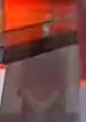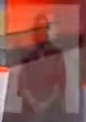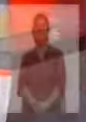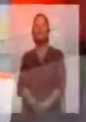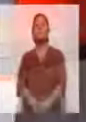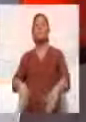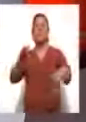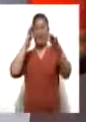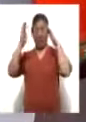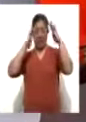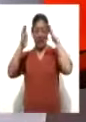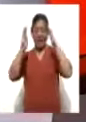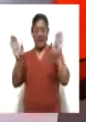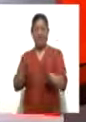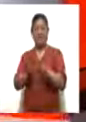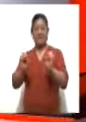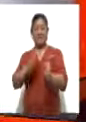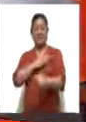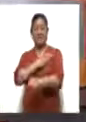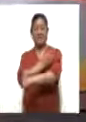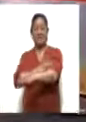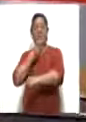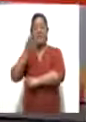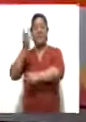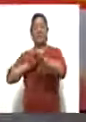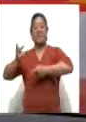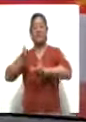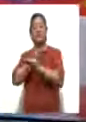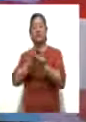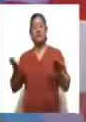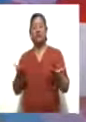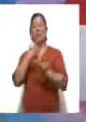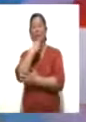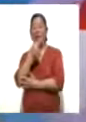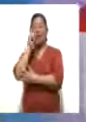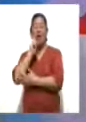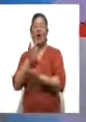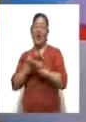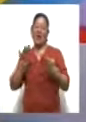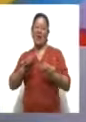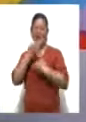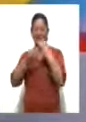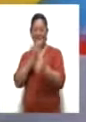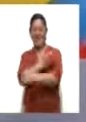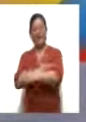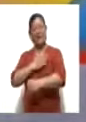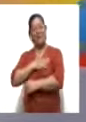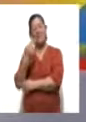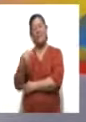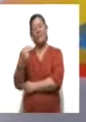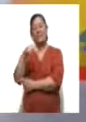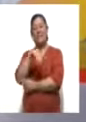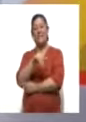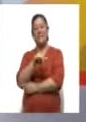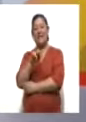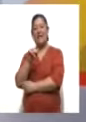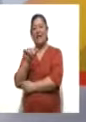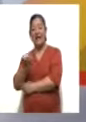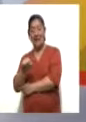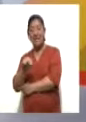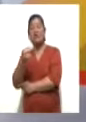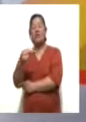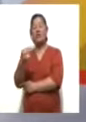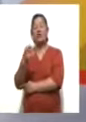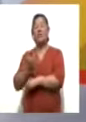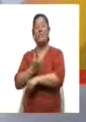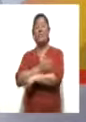Hola, ¿qué tal? Muy buenas tardes y bienvenidas y bienvenidos a esta segunda emisión de Ahora Noticias. Yo soy Marian Gómez y en nombre de mi compañera